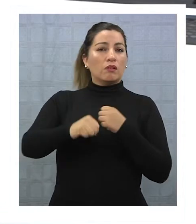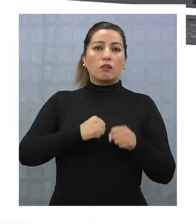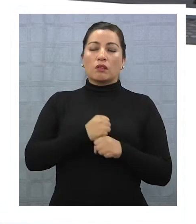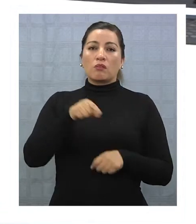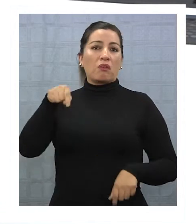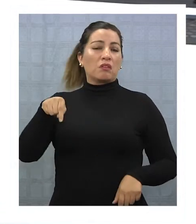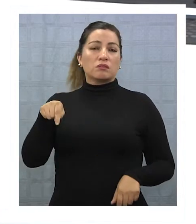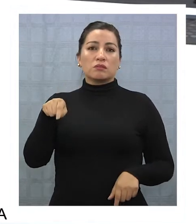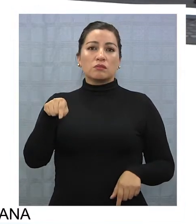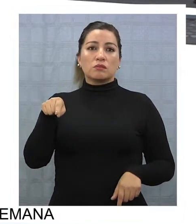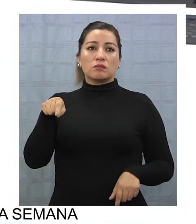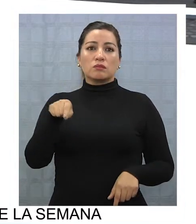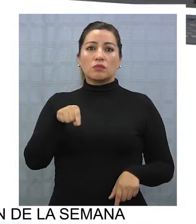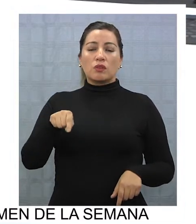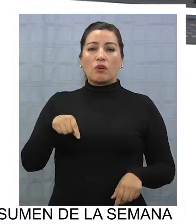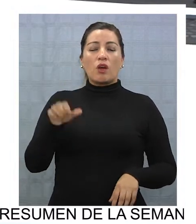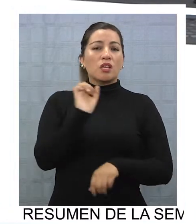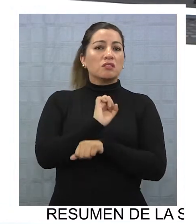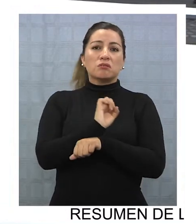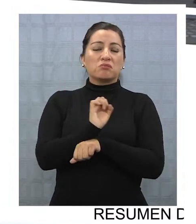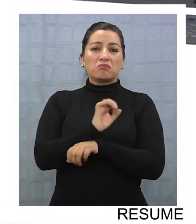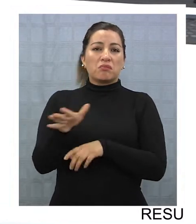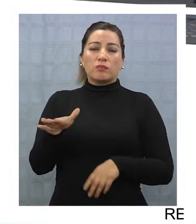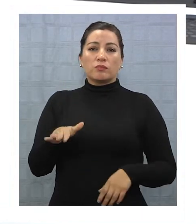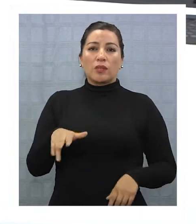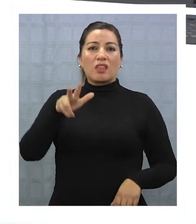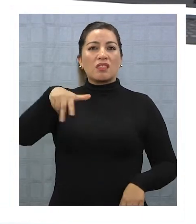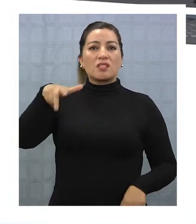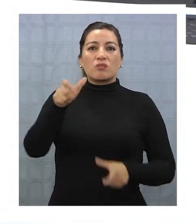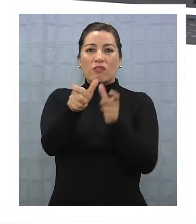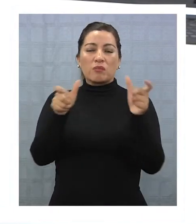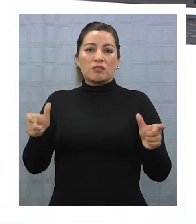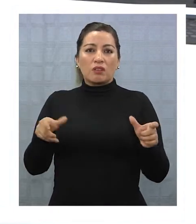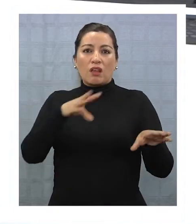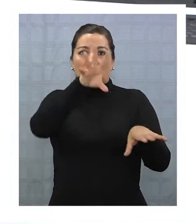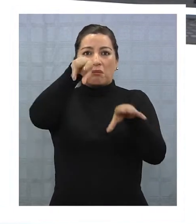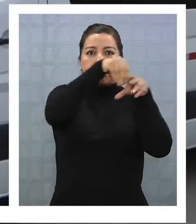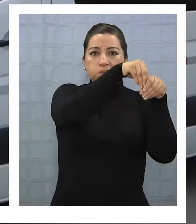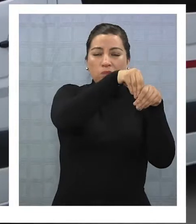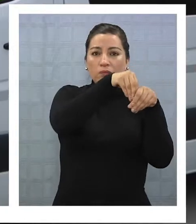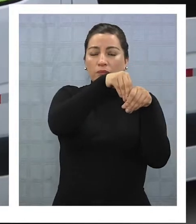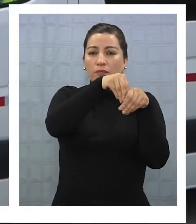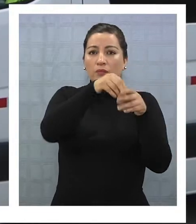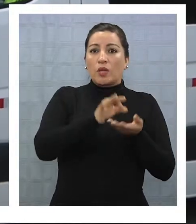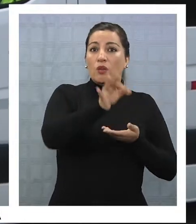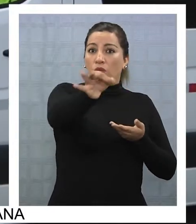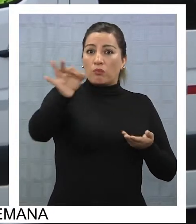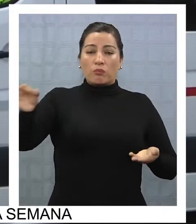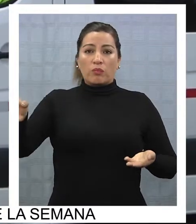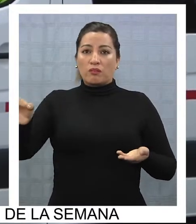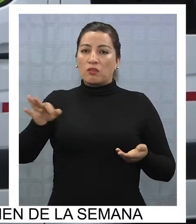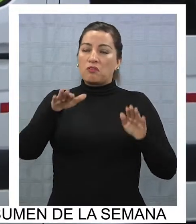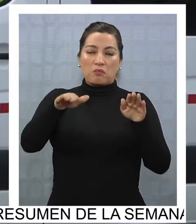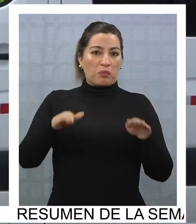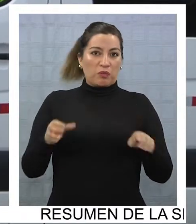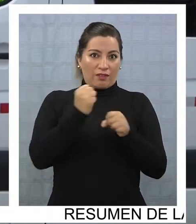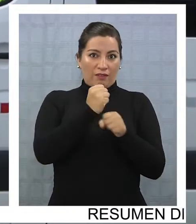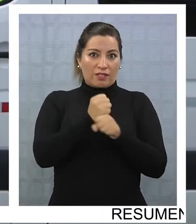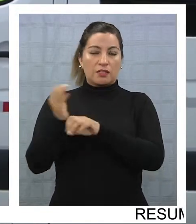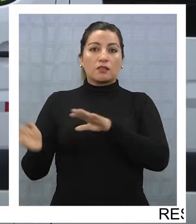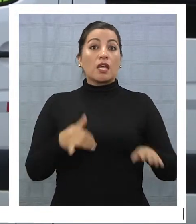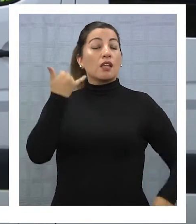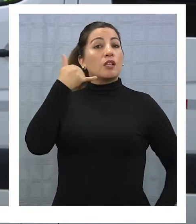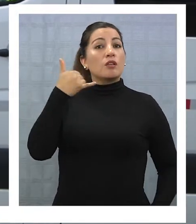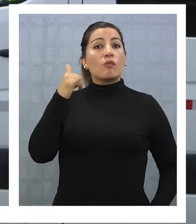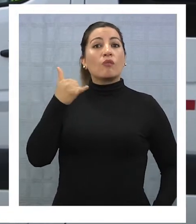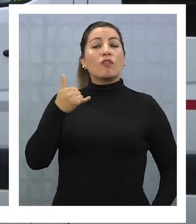estos vehículos de 19 pasajeros trabajan, digamos, como interurbano que conecta la ciudad de Iquique con los pueblos rurales. En la jornada de este